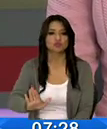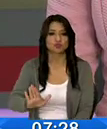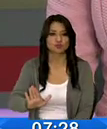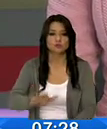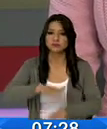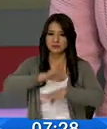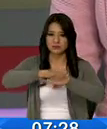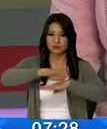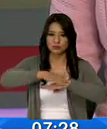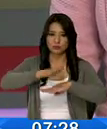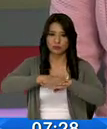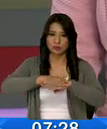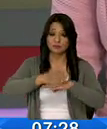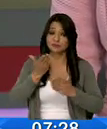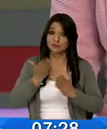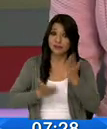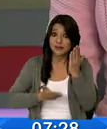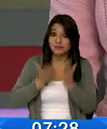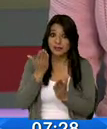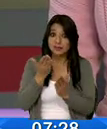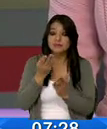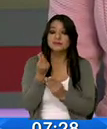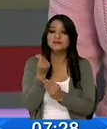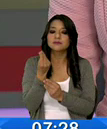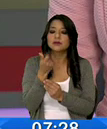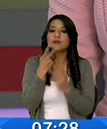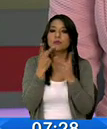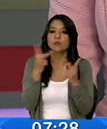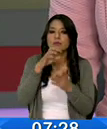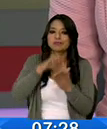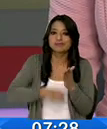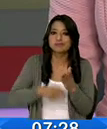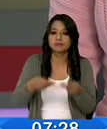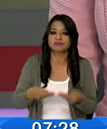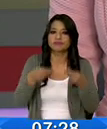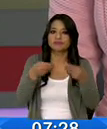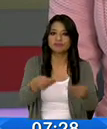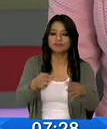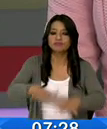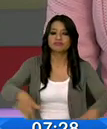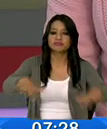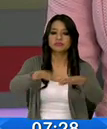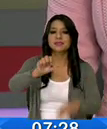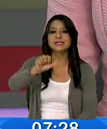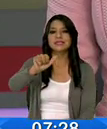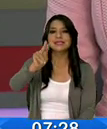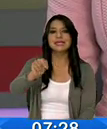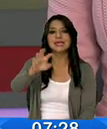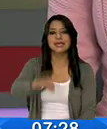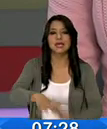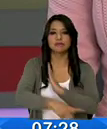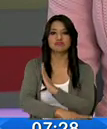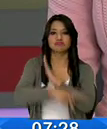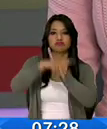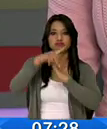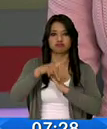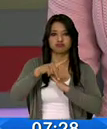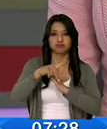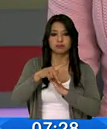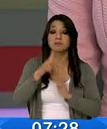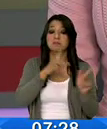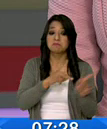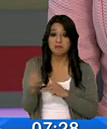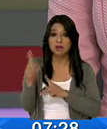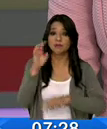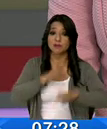Estado por el presunto cometimiento del delito de peculado en la adjudicación del Capo Singue. La audiencia de evaluación y preparatoria